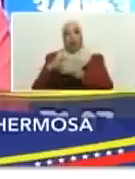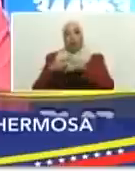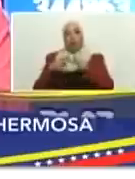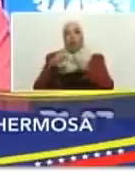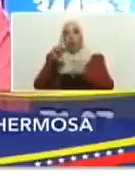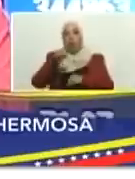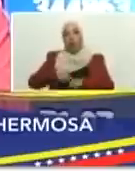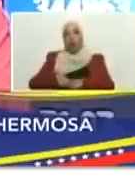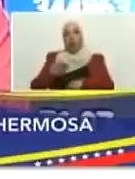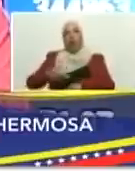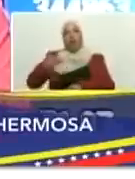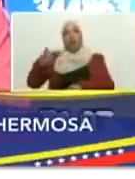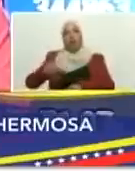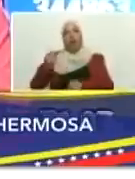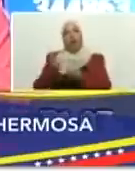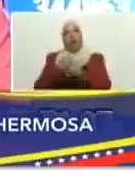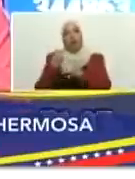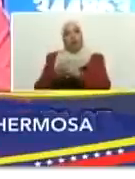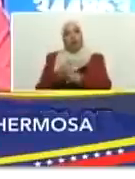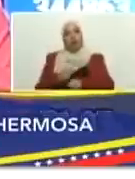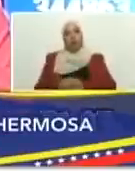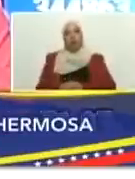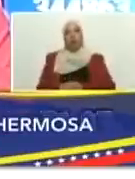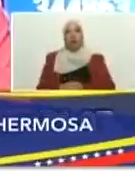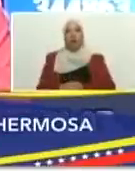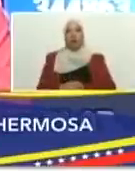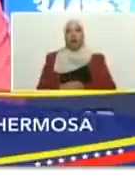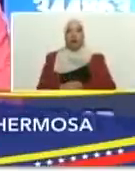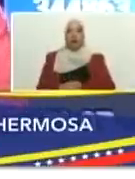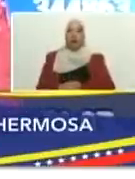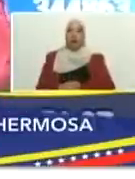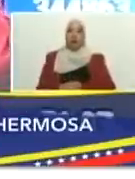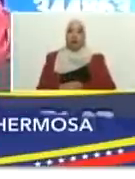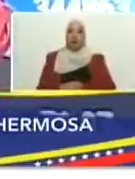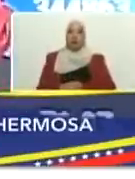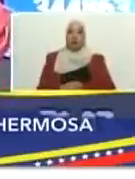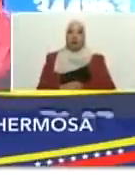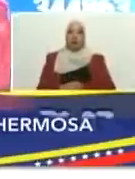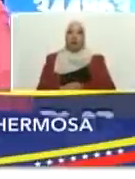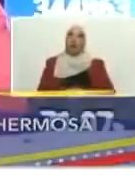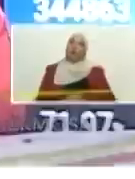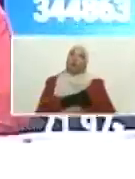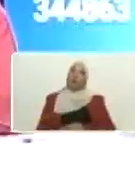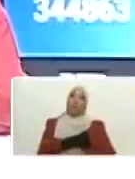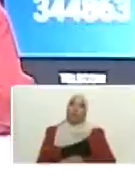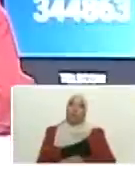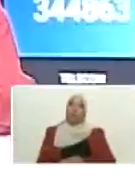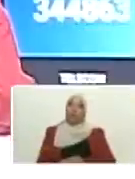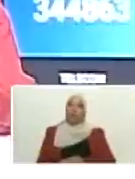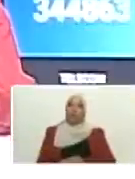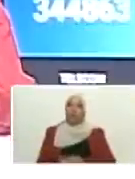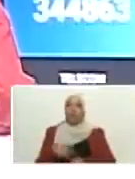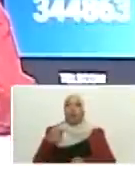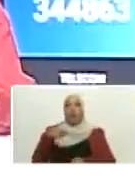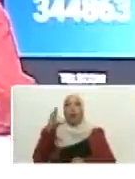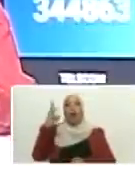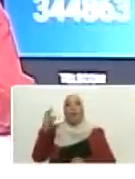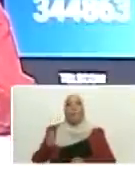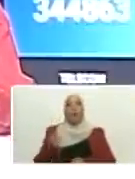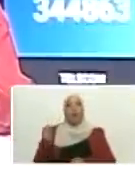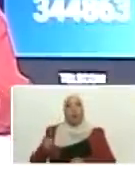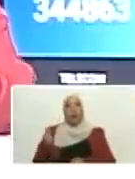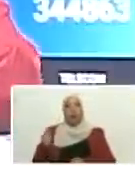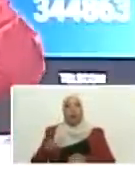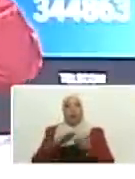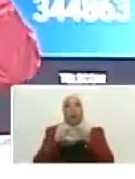también importantes obras. Vamos a hacerle un pase al Estado Miranda, allá en Petare, sector